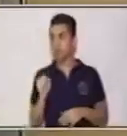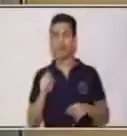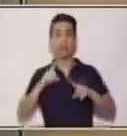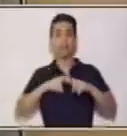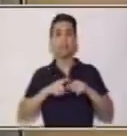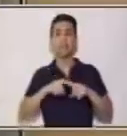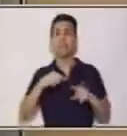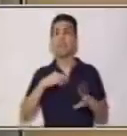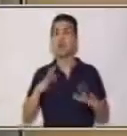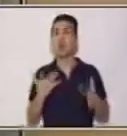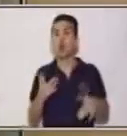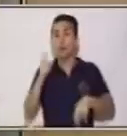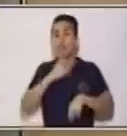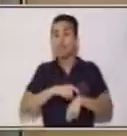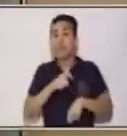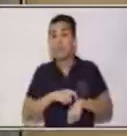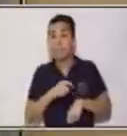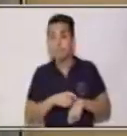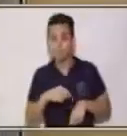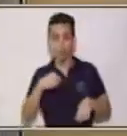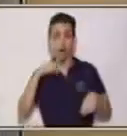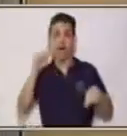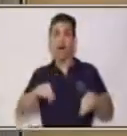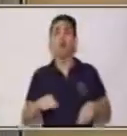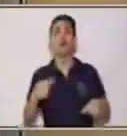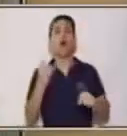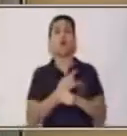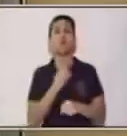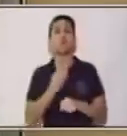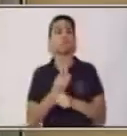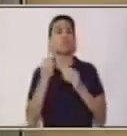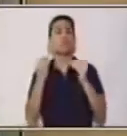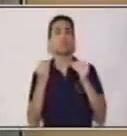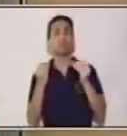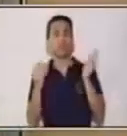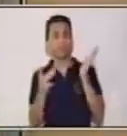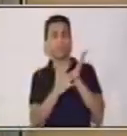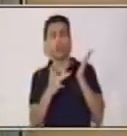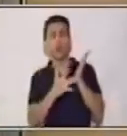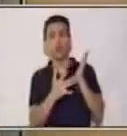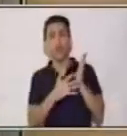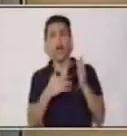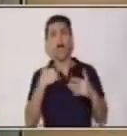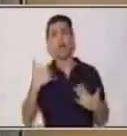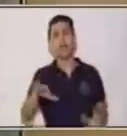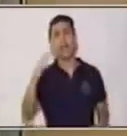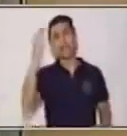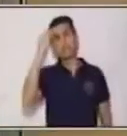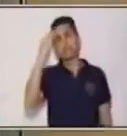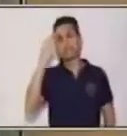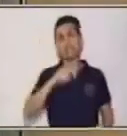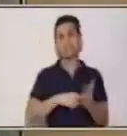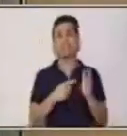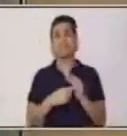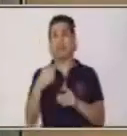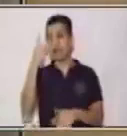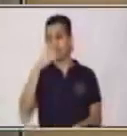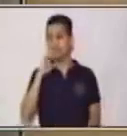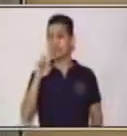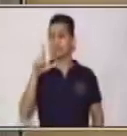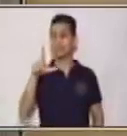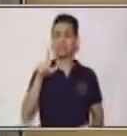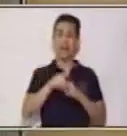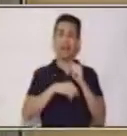Ahora que estamos en una etapa donde se usa mucho la tecnología, es muy común saber qué significa la palabra selfie. Este es